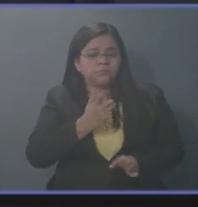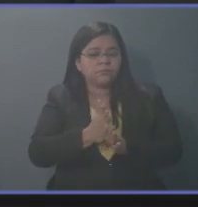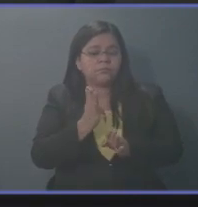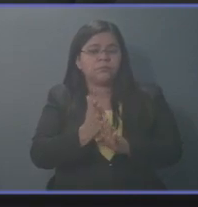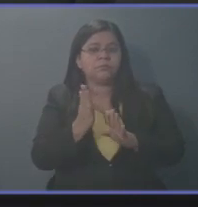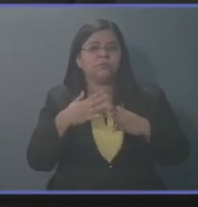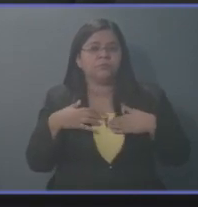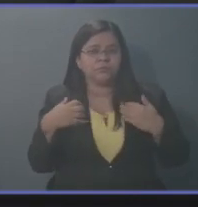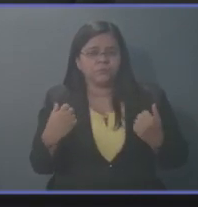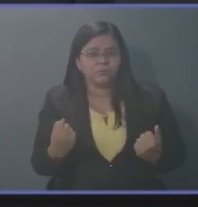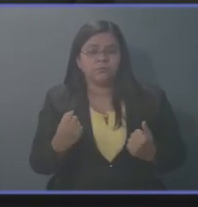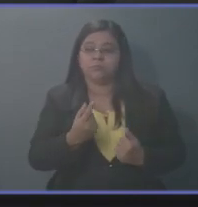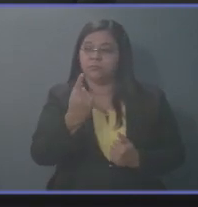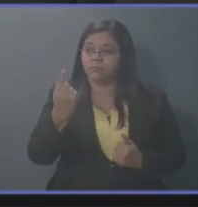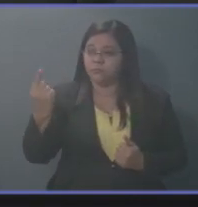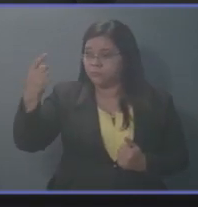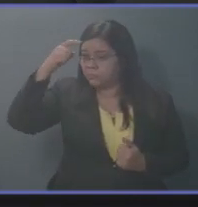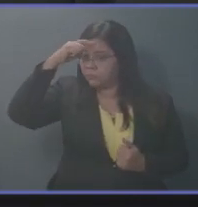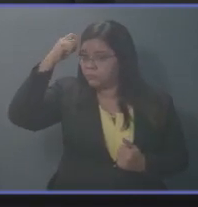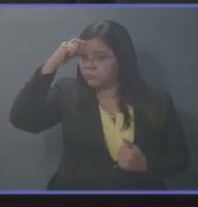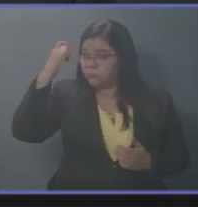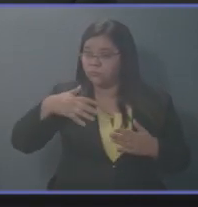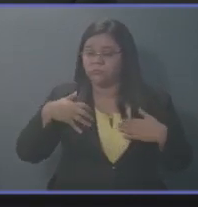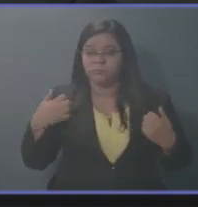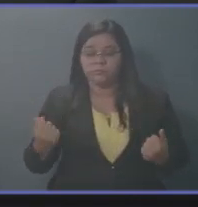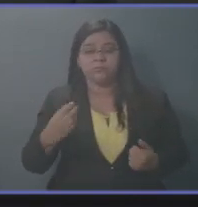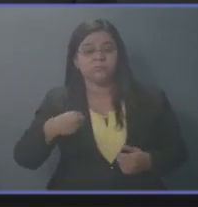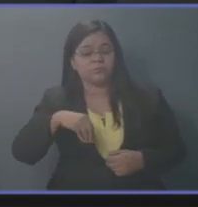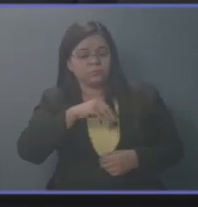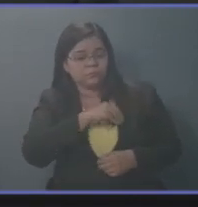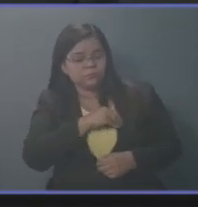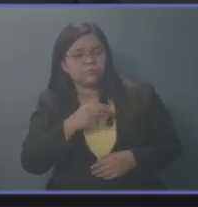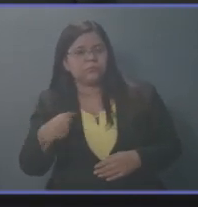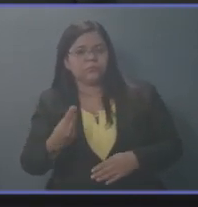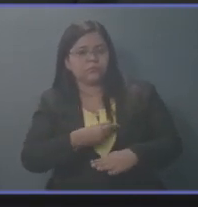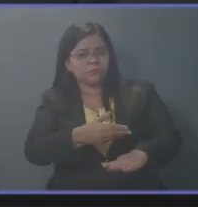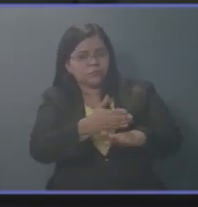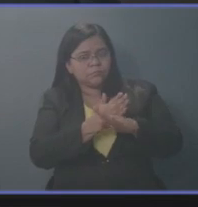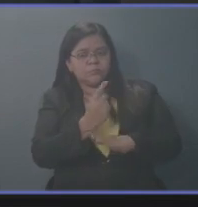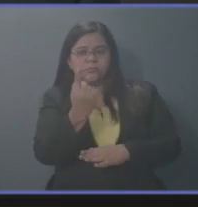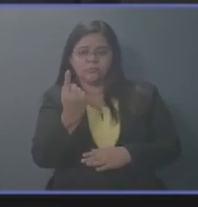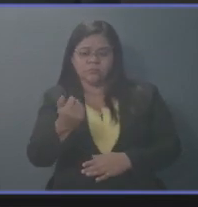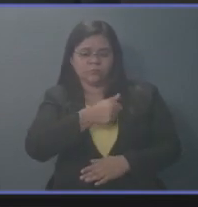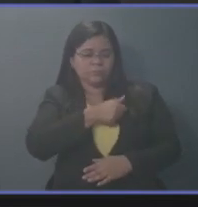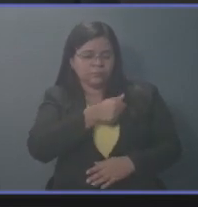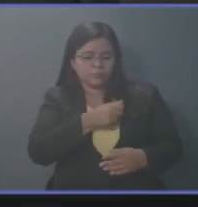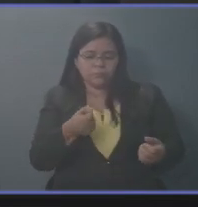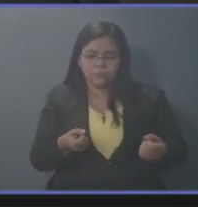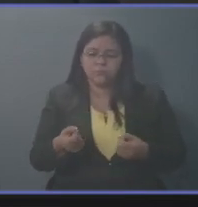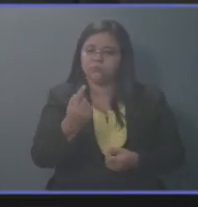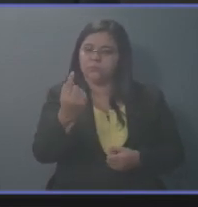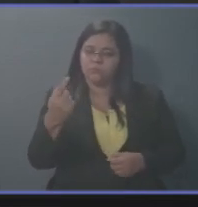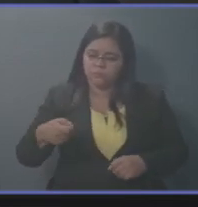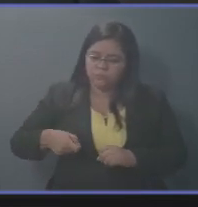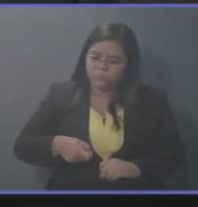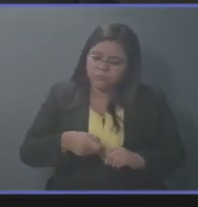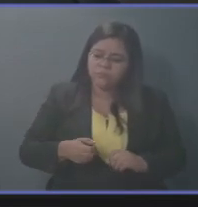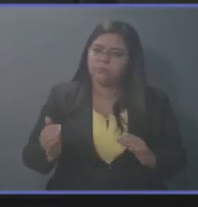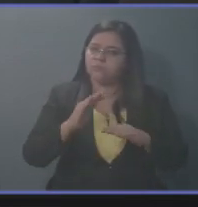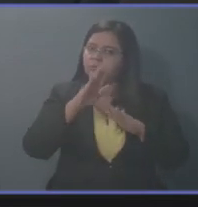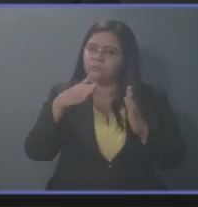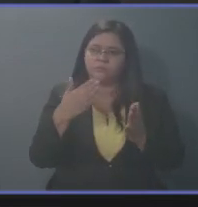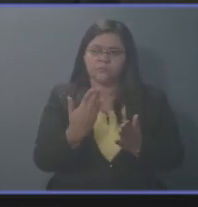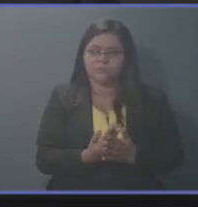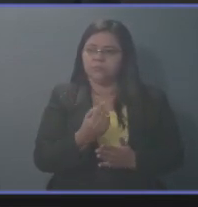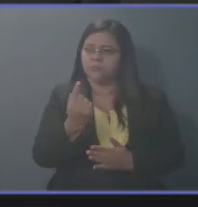salud, a los trabajadores de salud, a los médicos, a los paramédicos, a los motoristas, a los ordenanzas y, en fin, todos los que